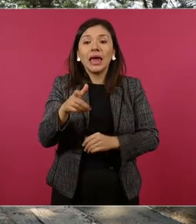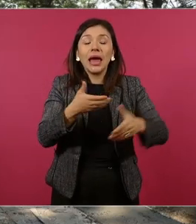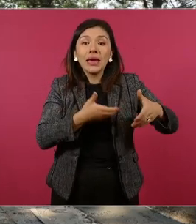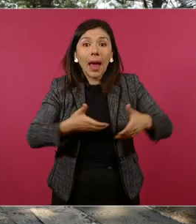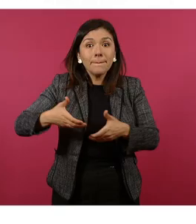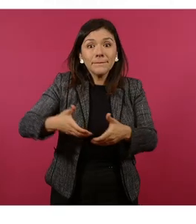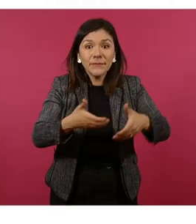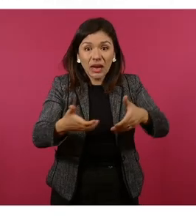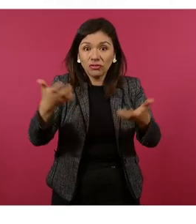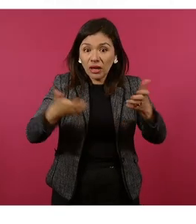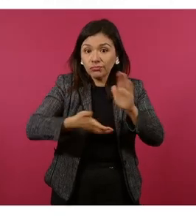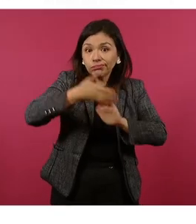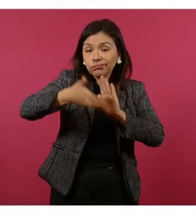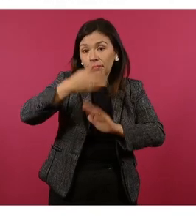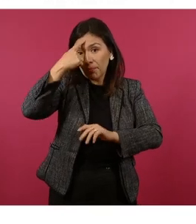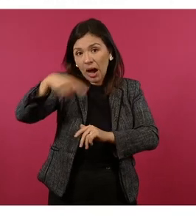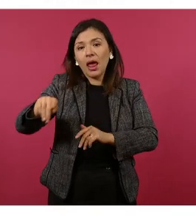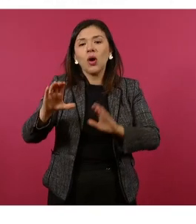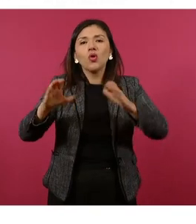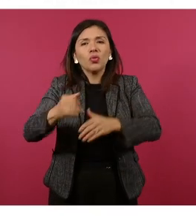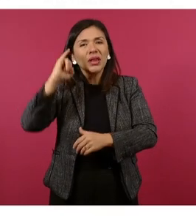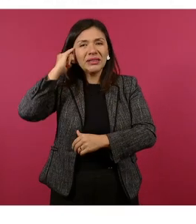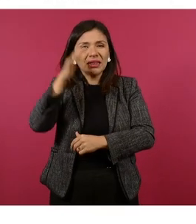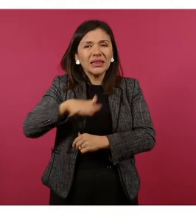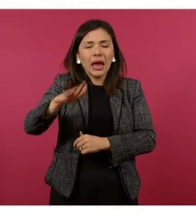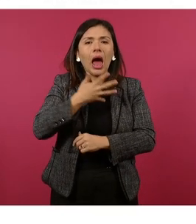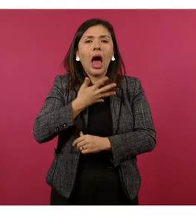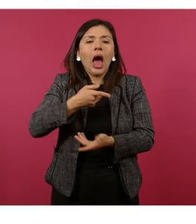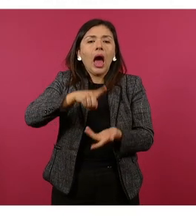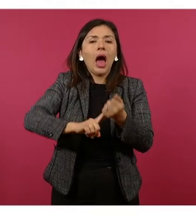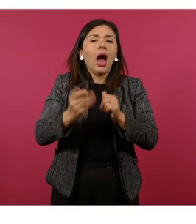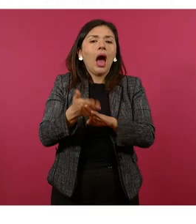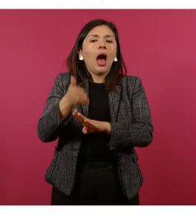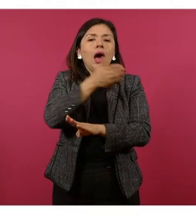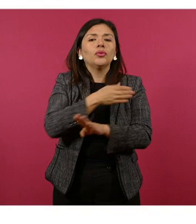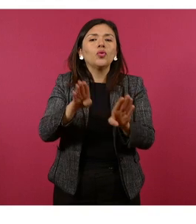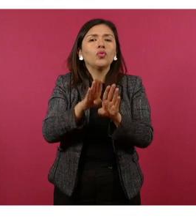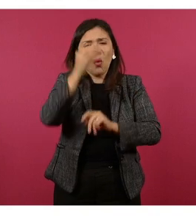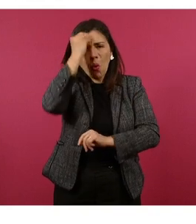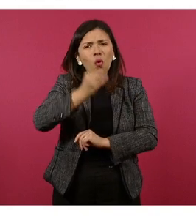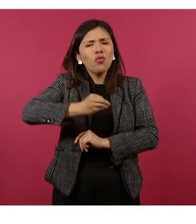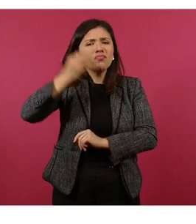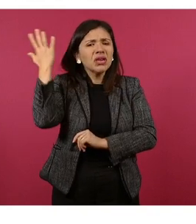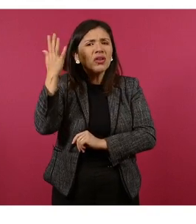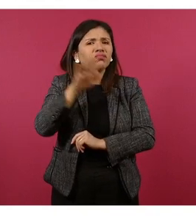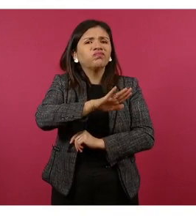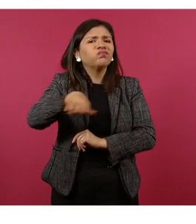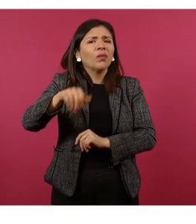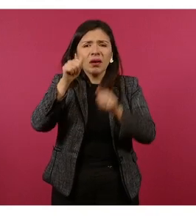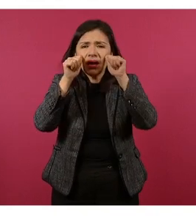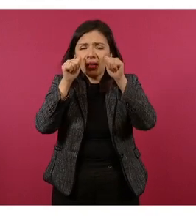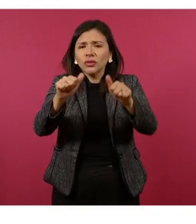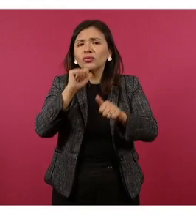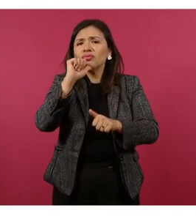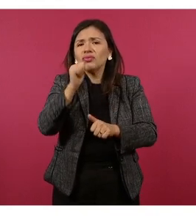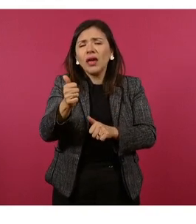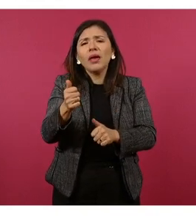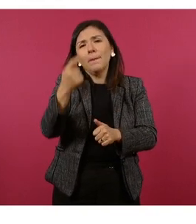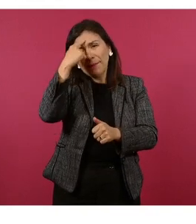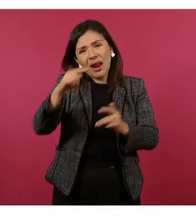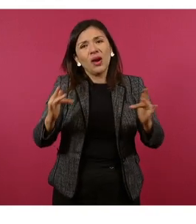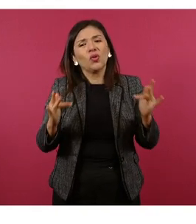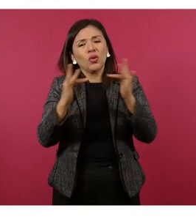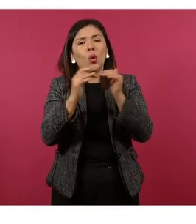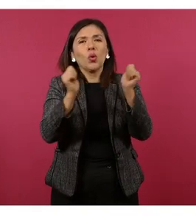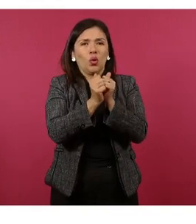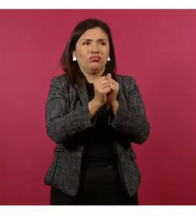están dedicados a comunidades indígenas que habían estado eh Pues olvidadas y y rezagadas en la conexión